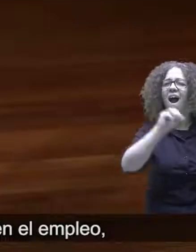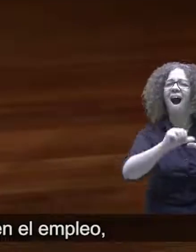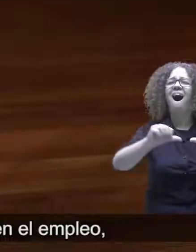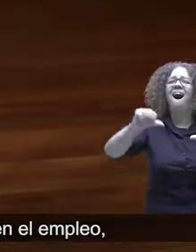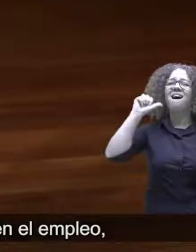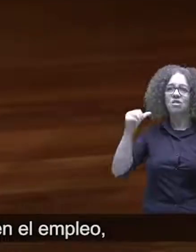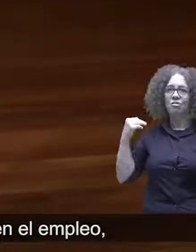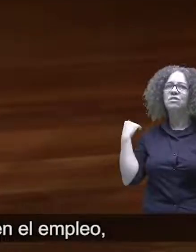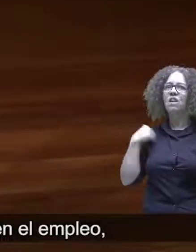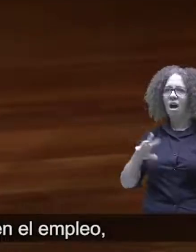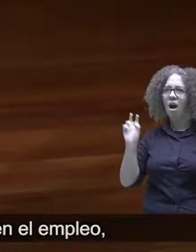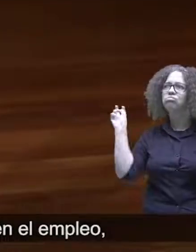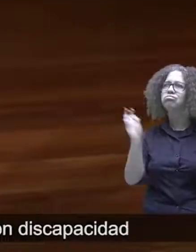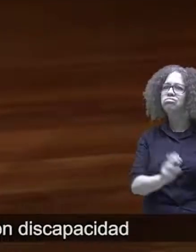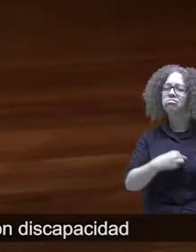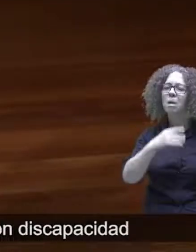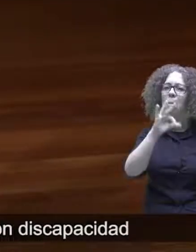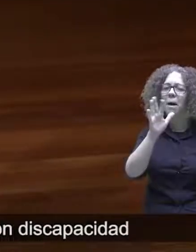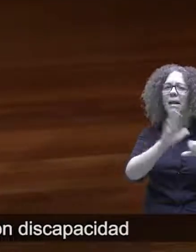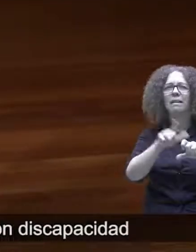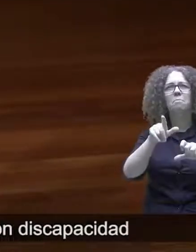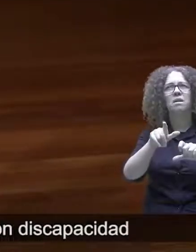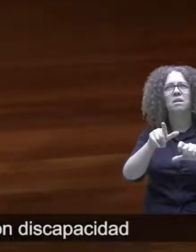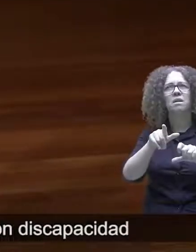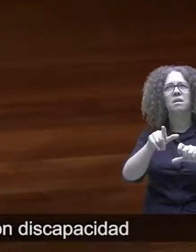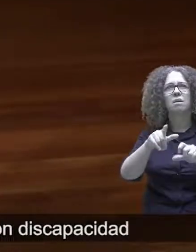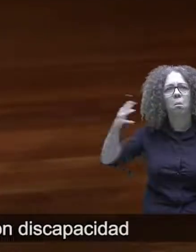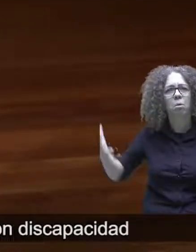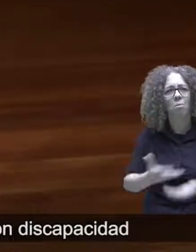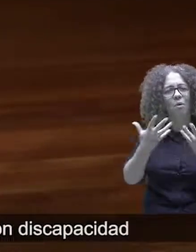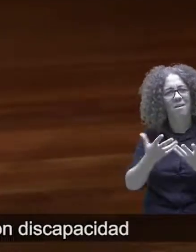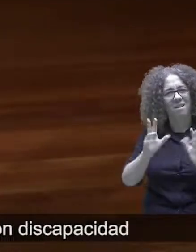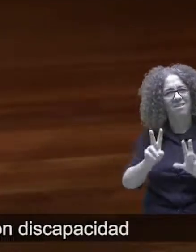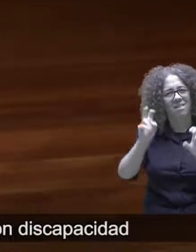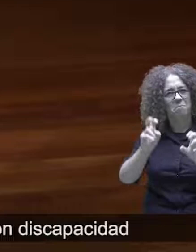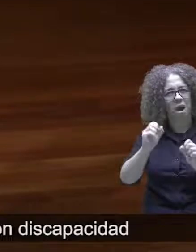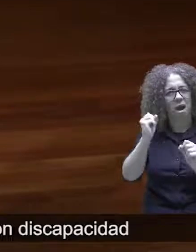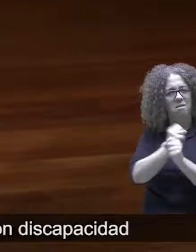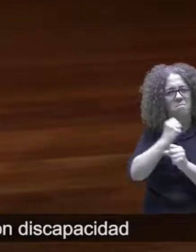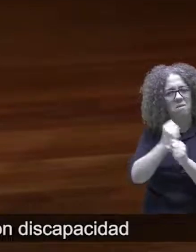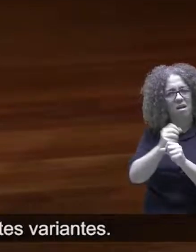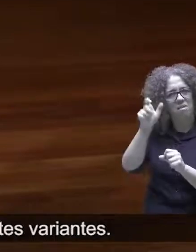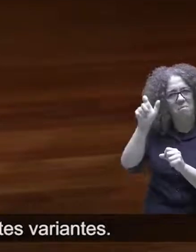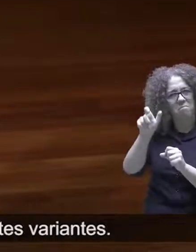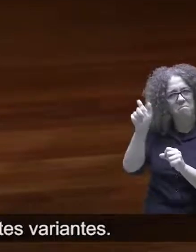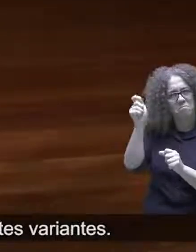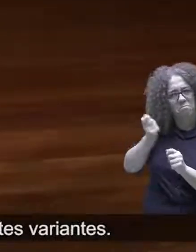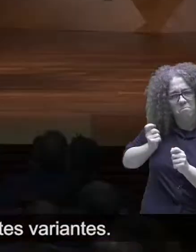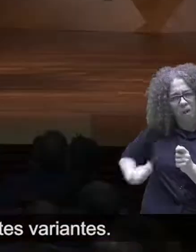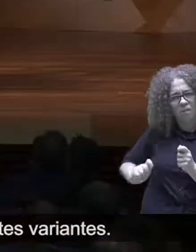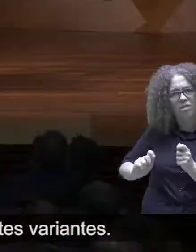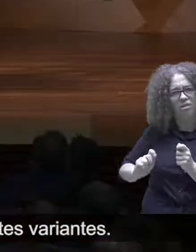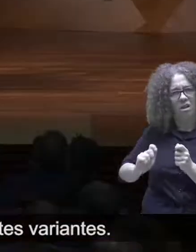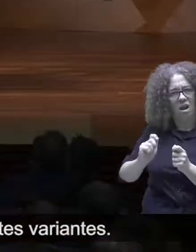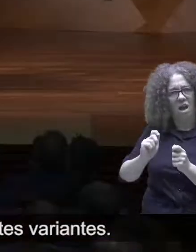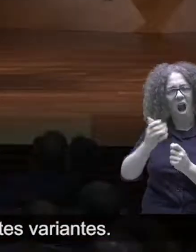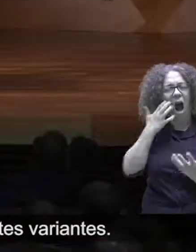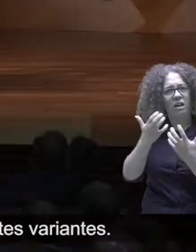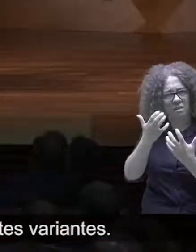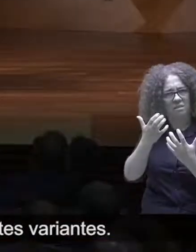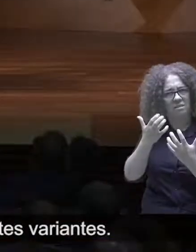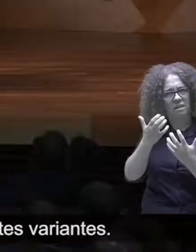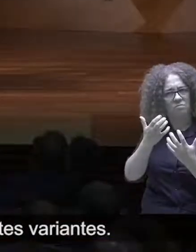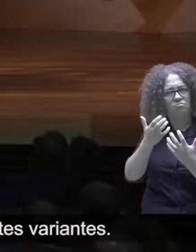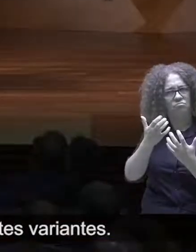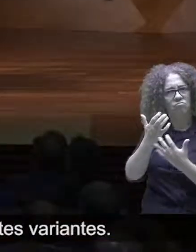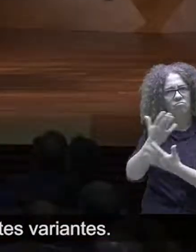de promover también el empleo, promover la vida profesional de aquellas personas con discapacidad que se dedicaran al